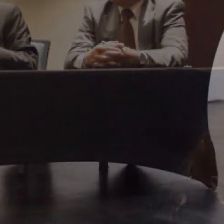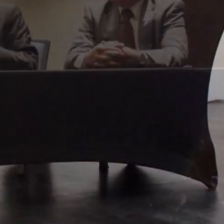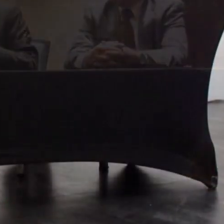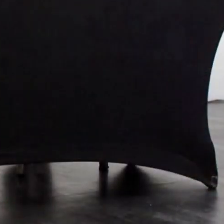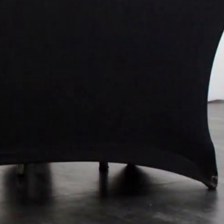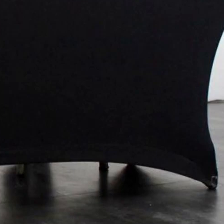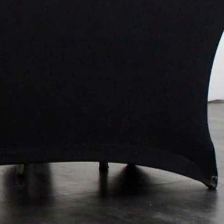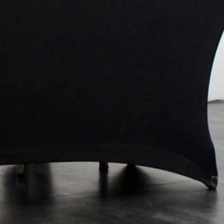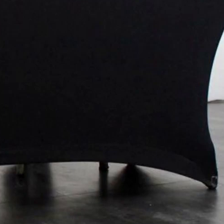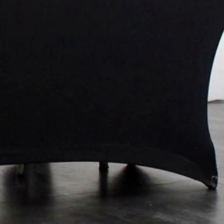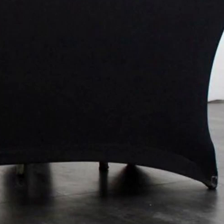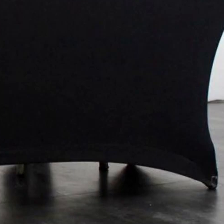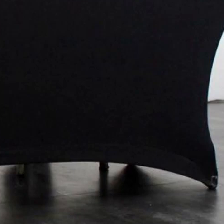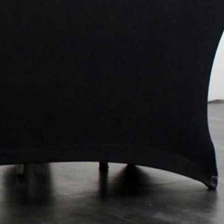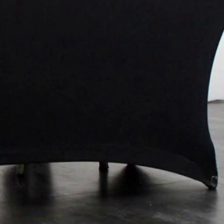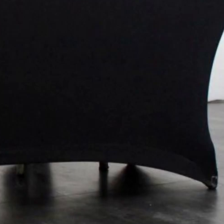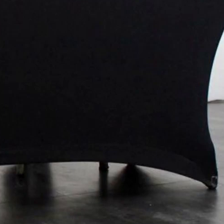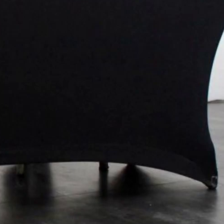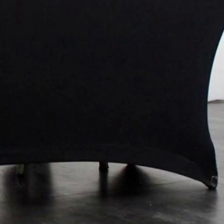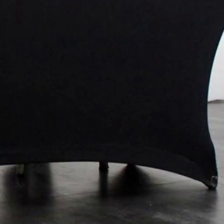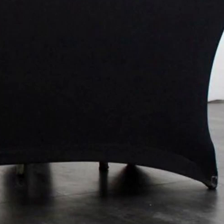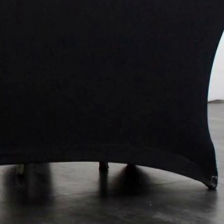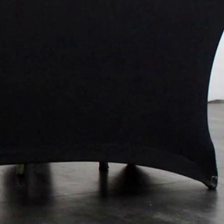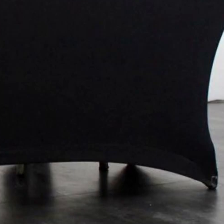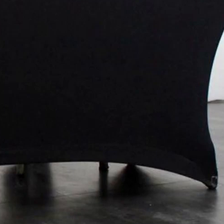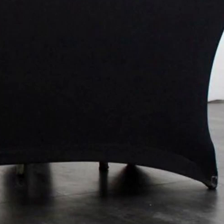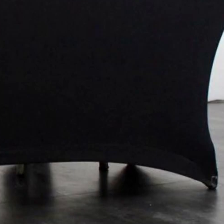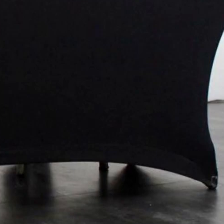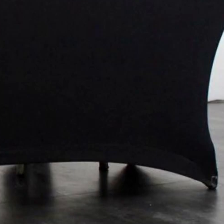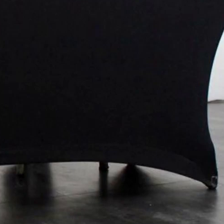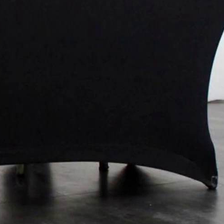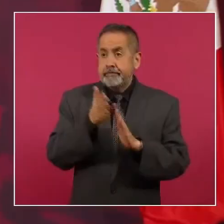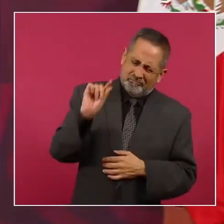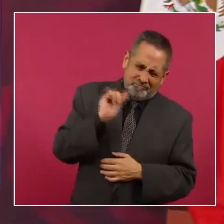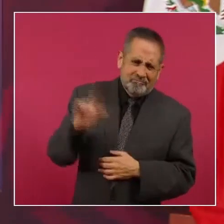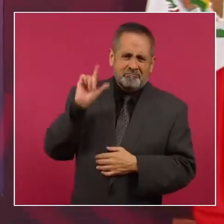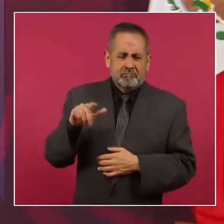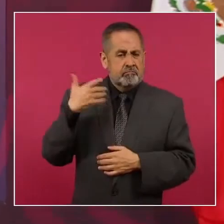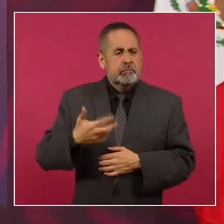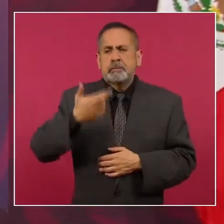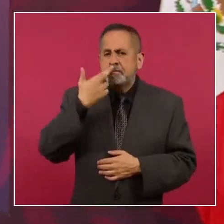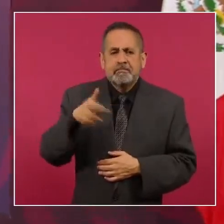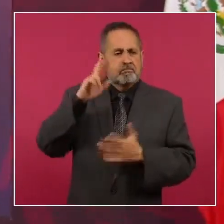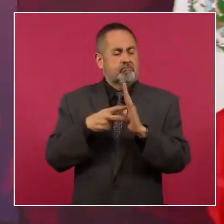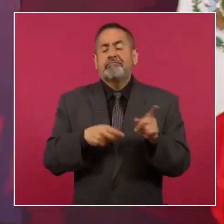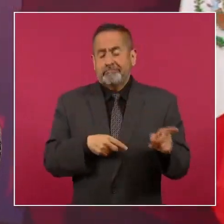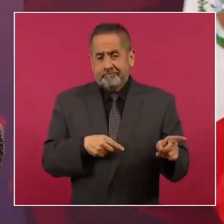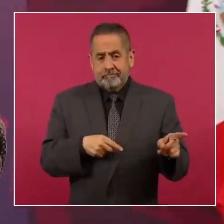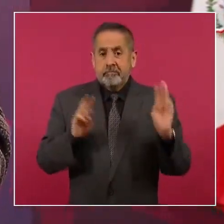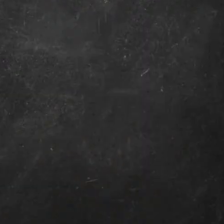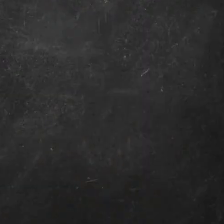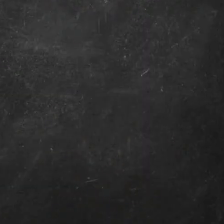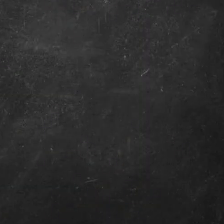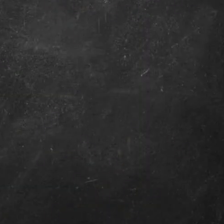señor Robó es el que ha hecho la mayor parte de las estructuras en la Ciudad de México. Es uno de los mejores ingenieros del